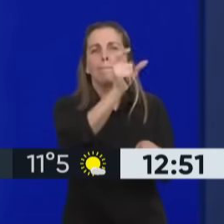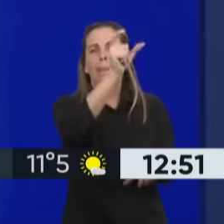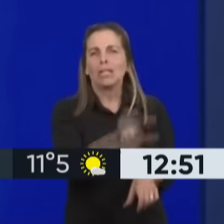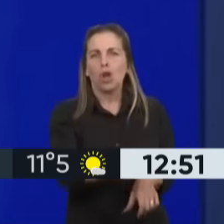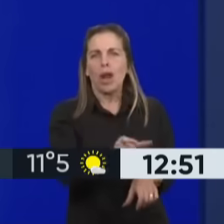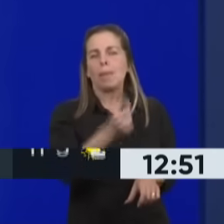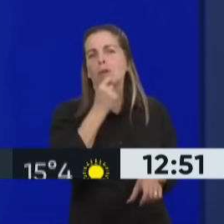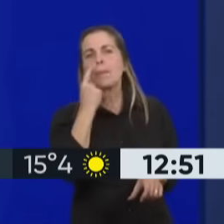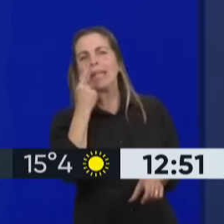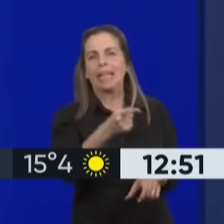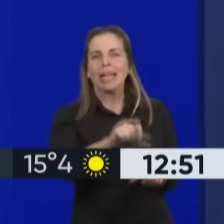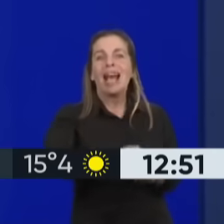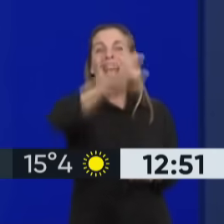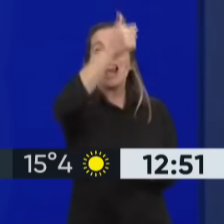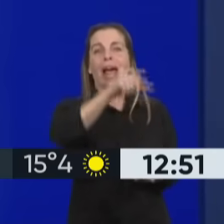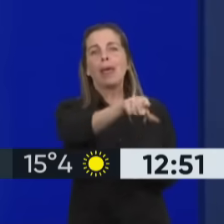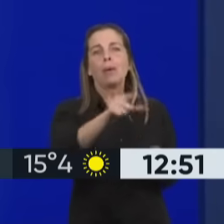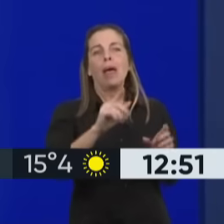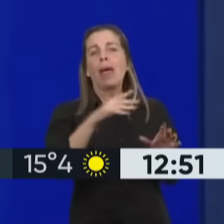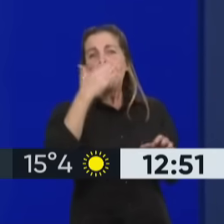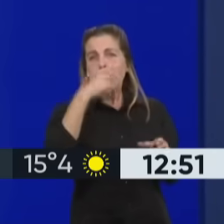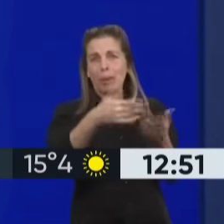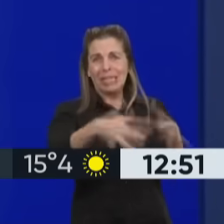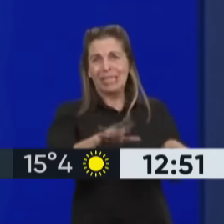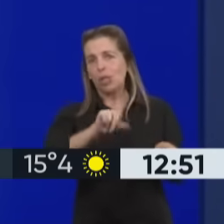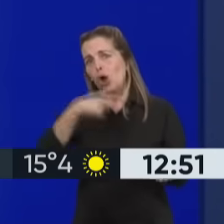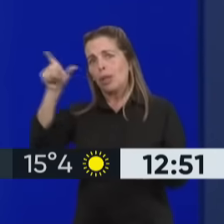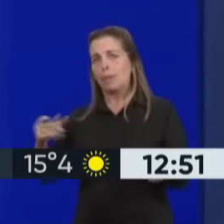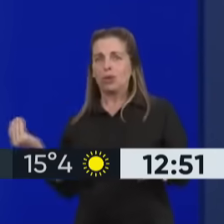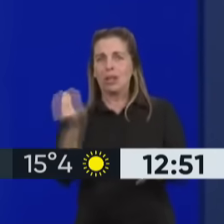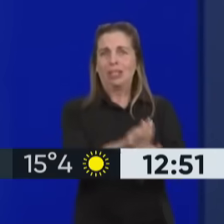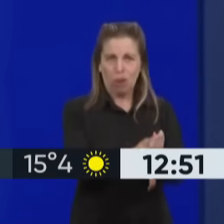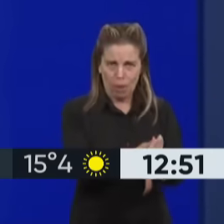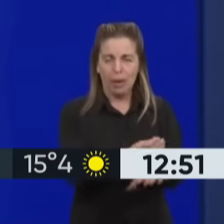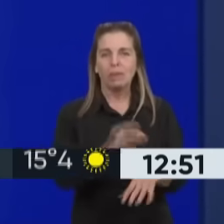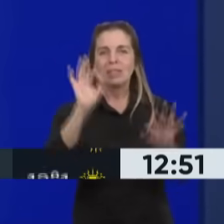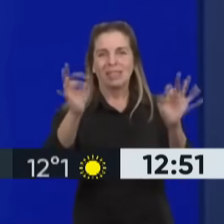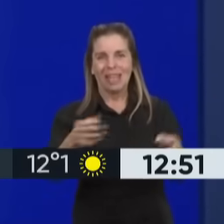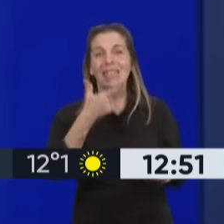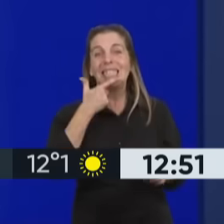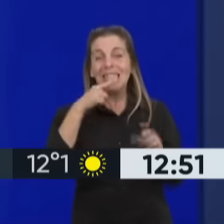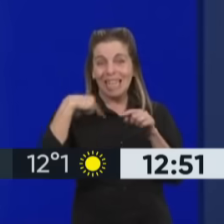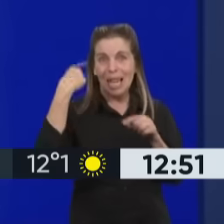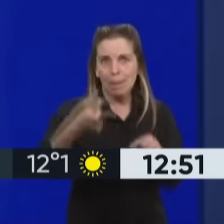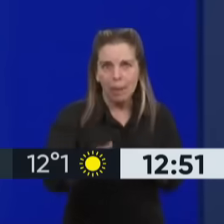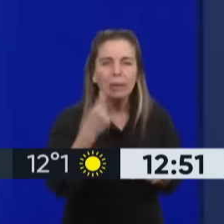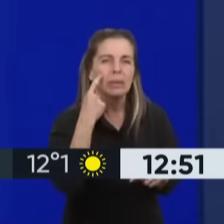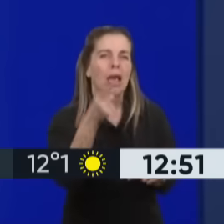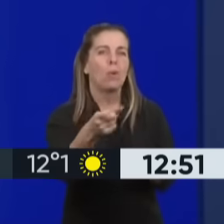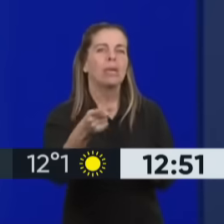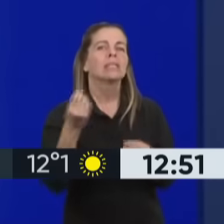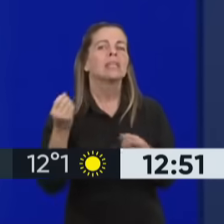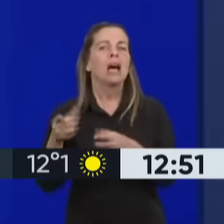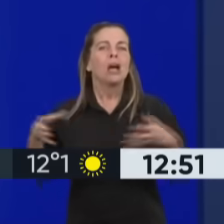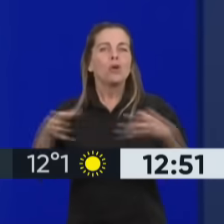Es decir, que para septiembre vamos a estar viendo el techo del kirchnerismo.